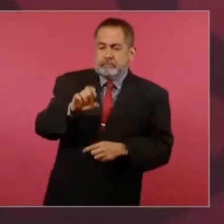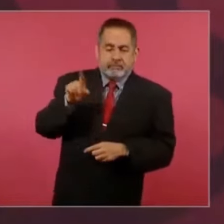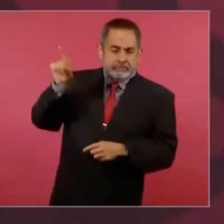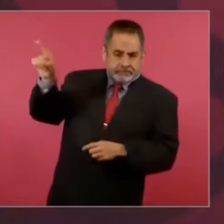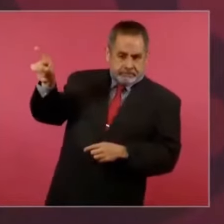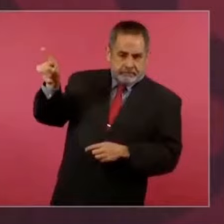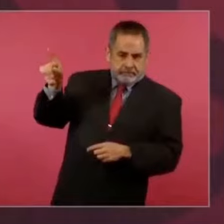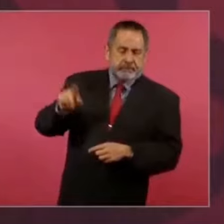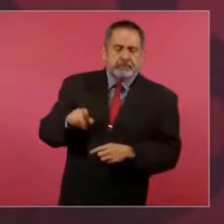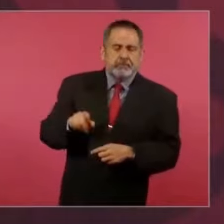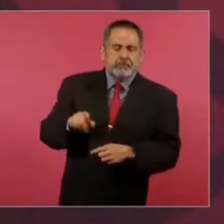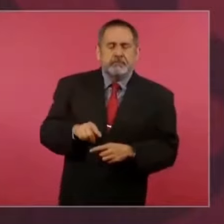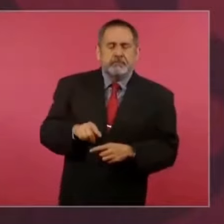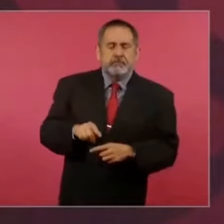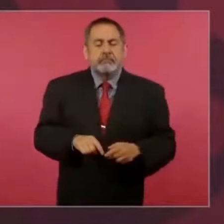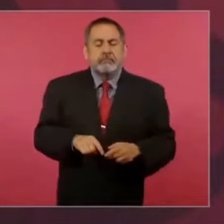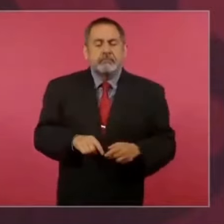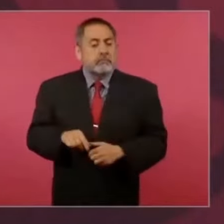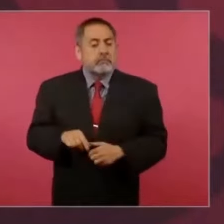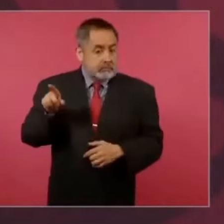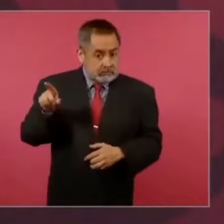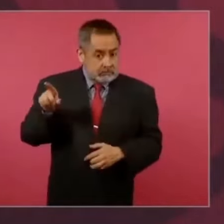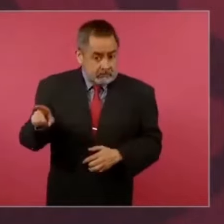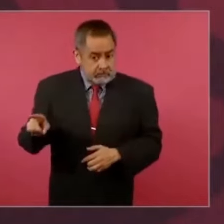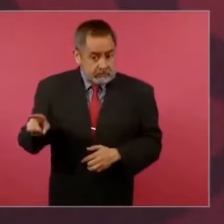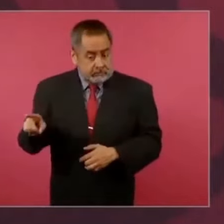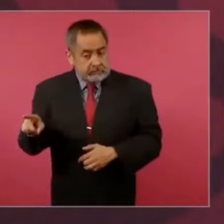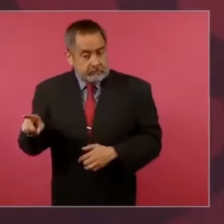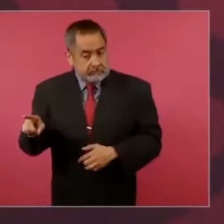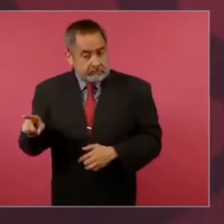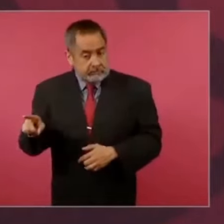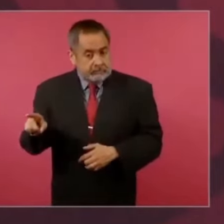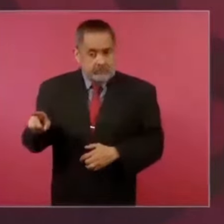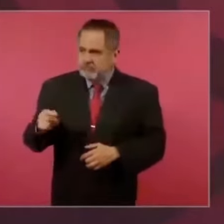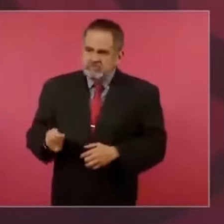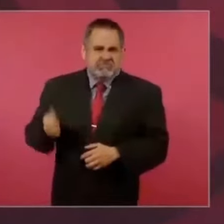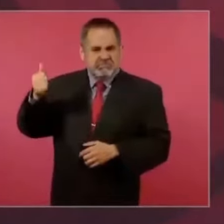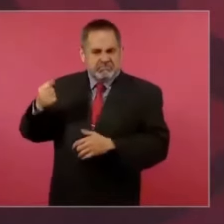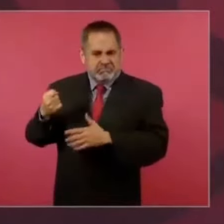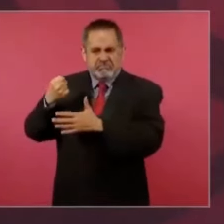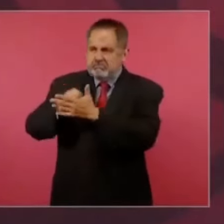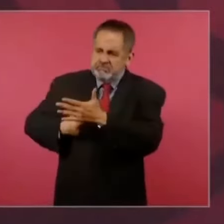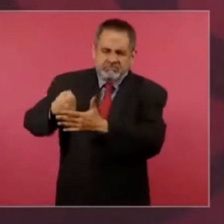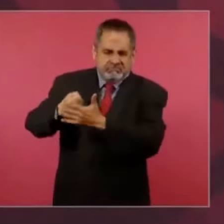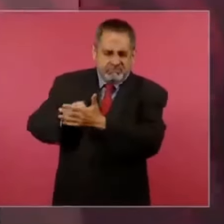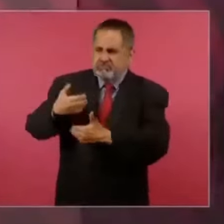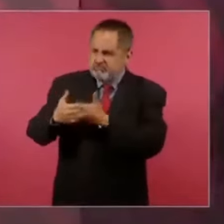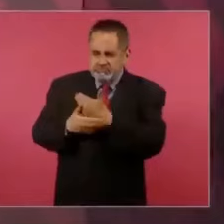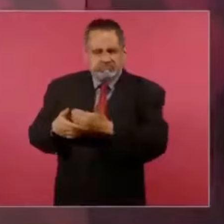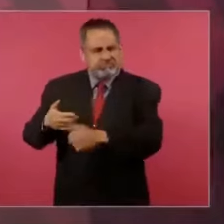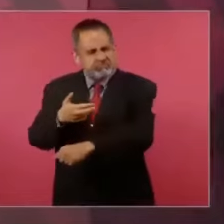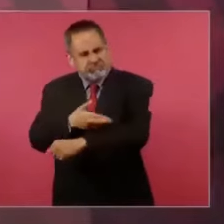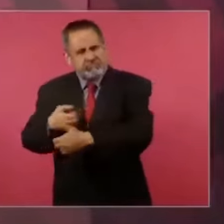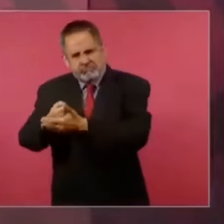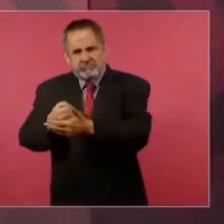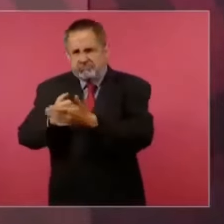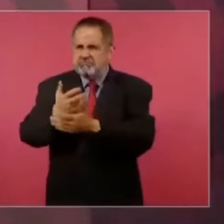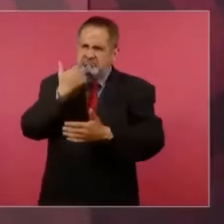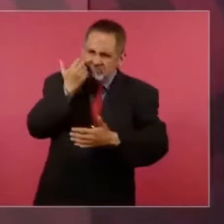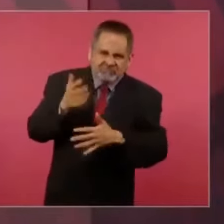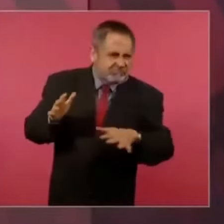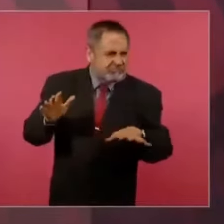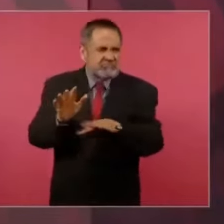y él fue de los precursores de los